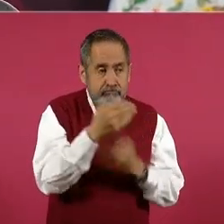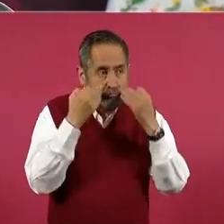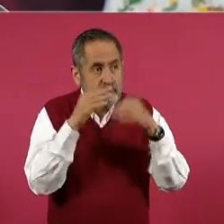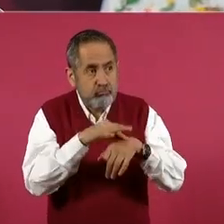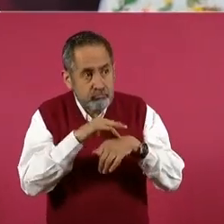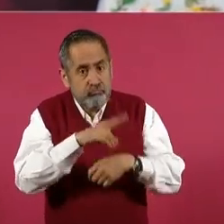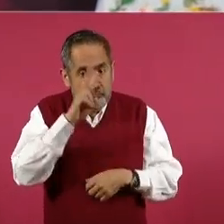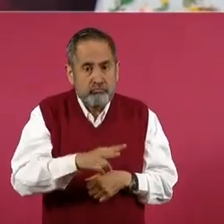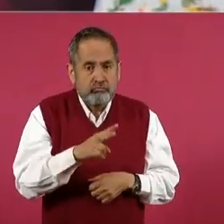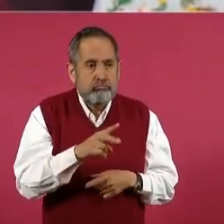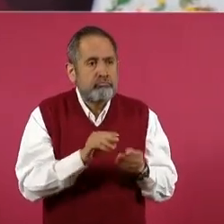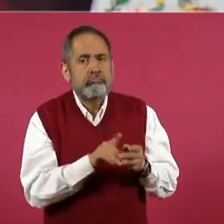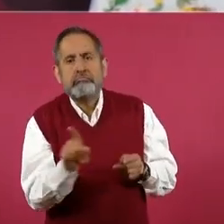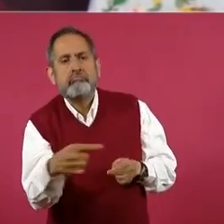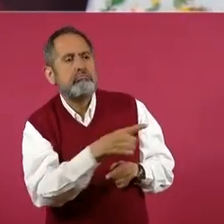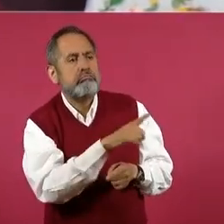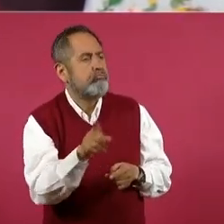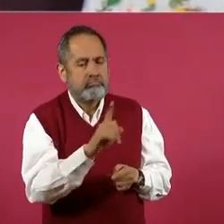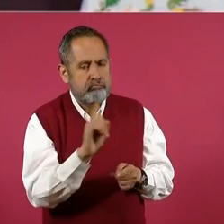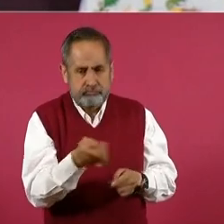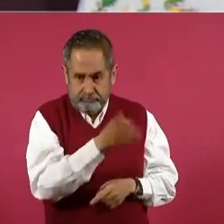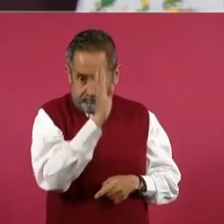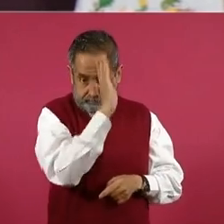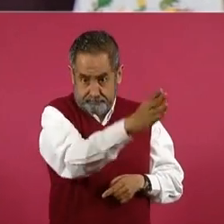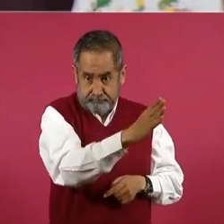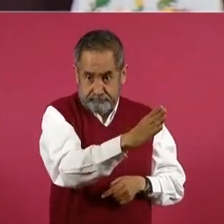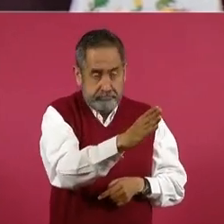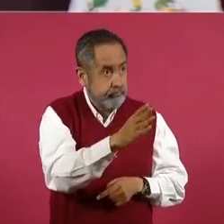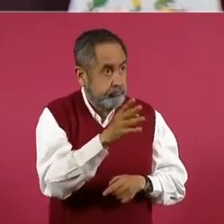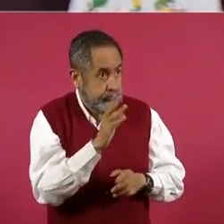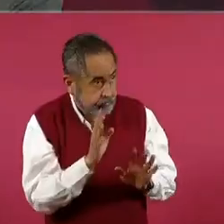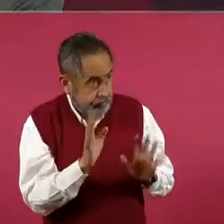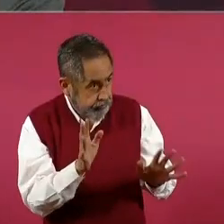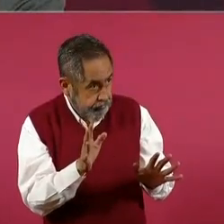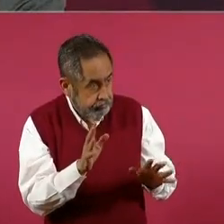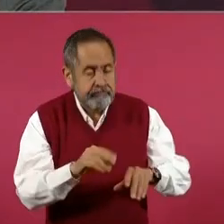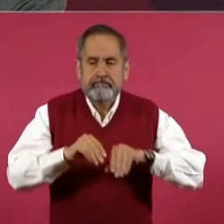cerciorarme de que le llegue para después darla a conocer.